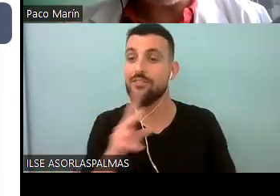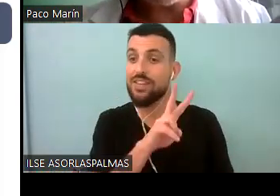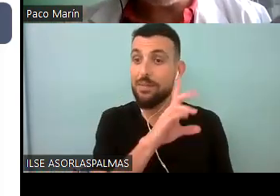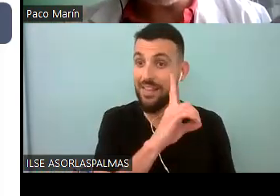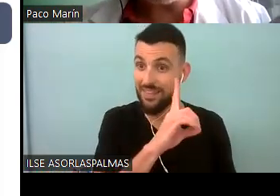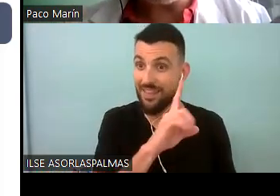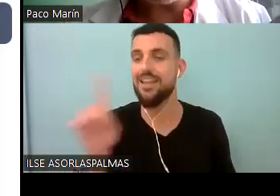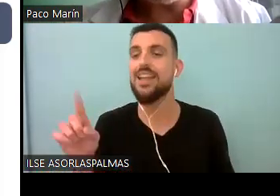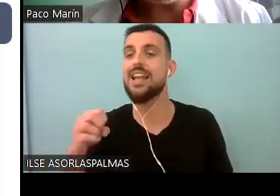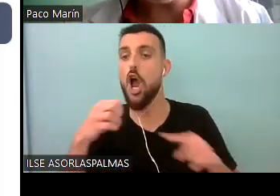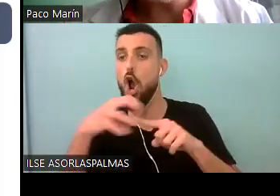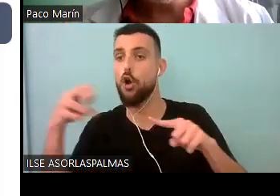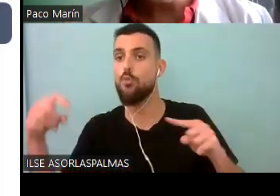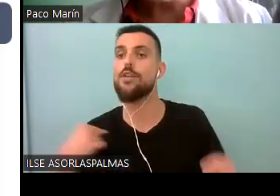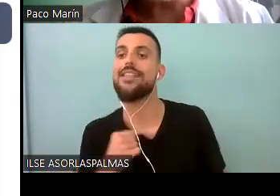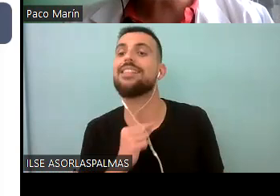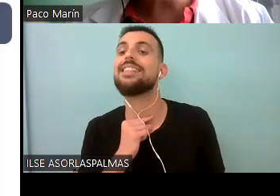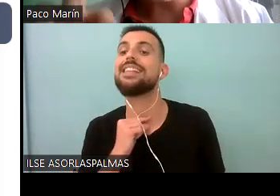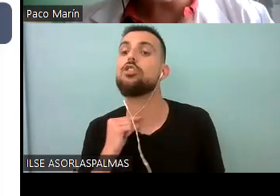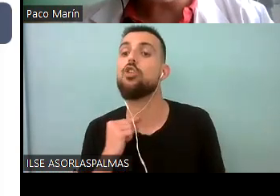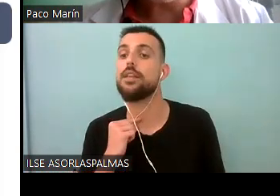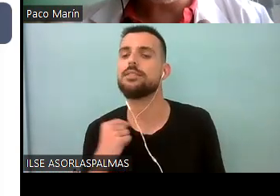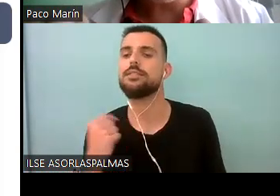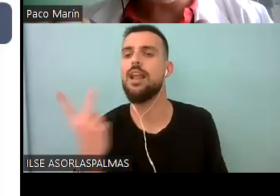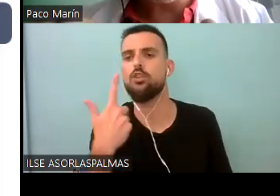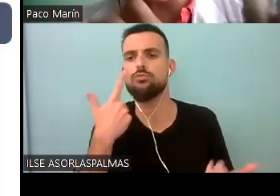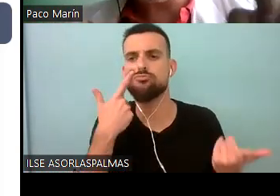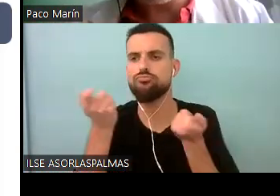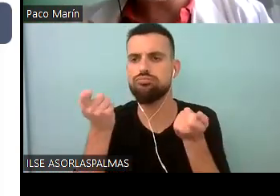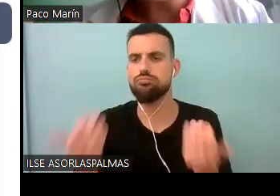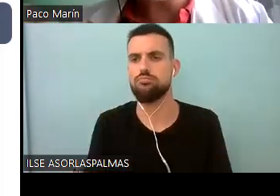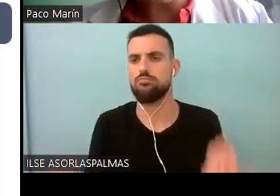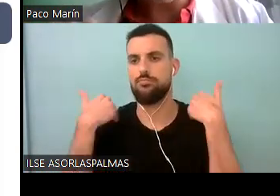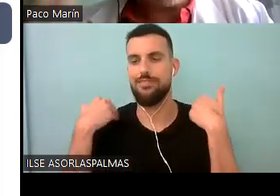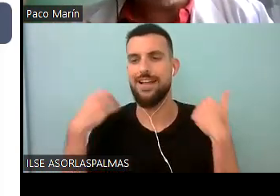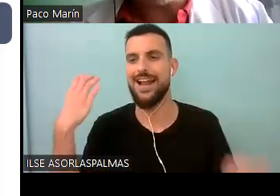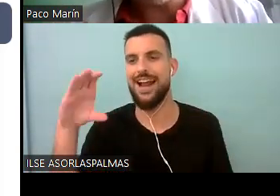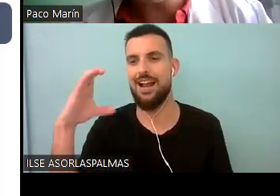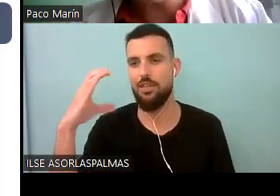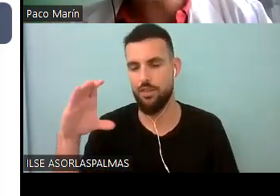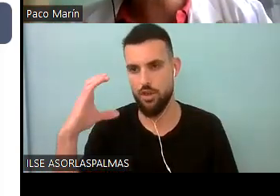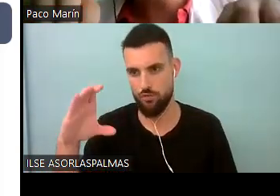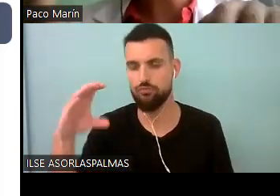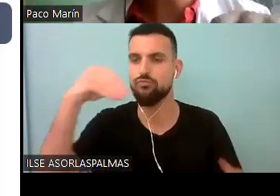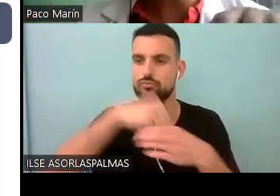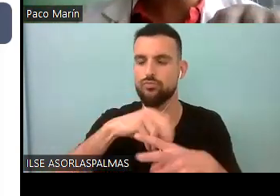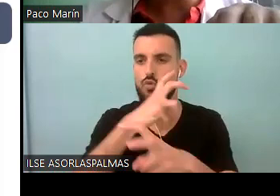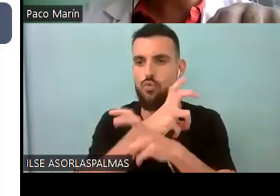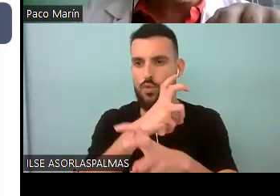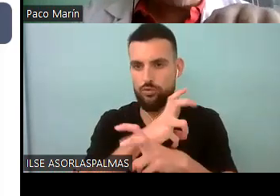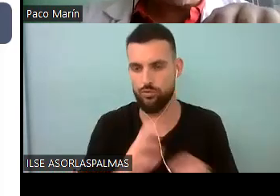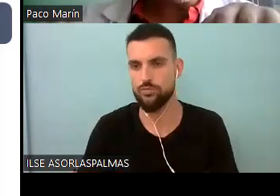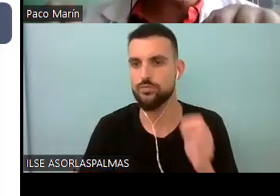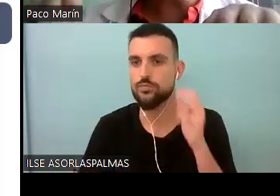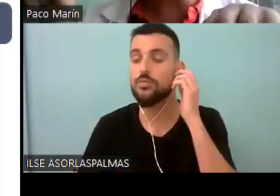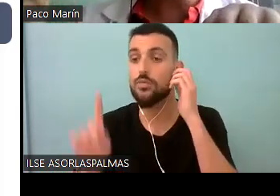la paratohormona, la hormona paratiroidea, son las que controlan toda la cantidad de calcio que se deposita en los huesos y